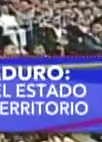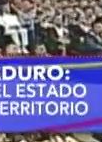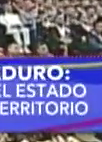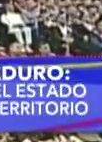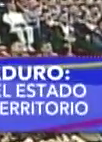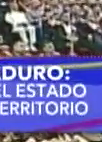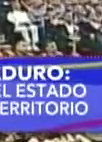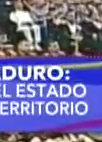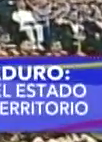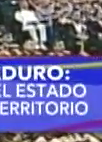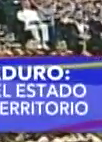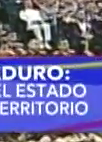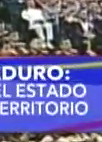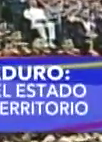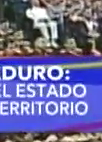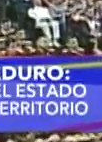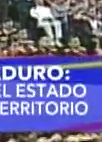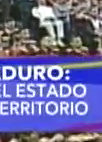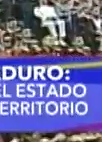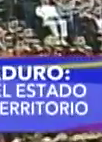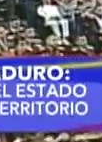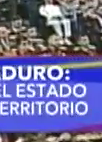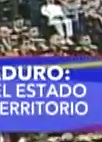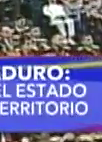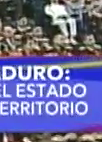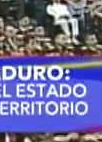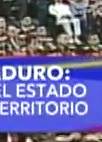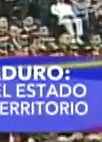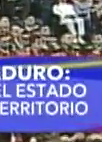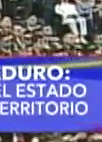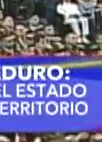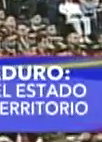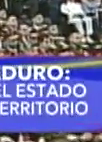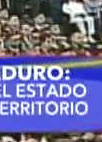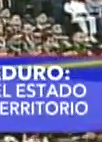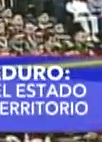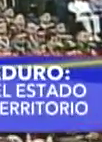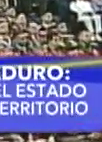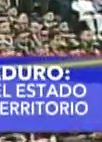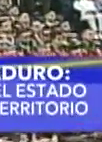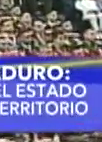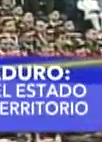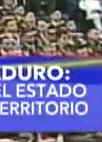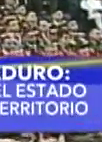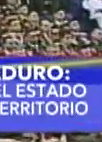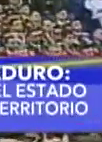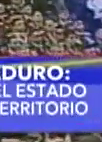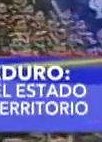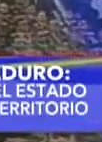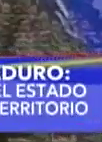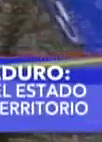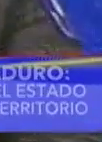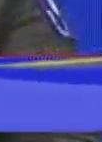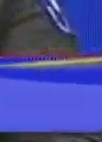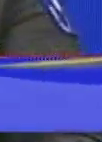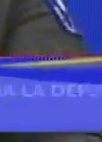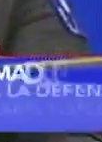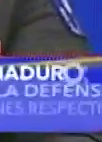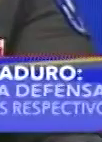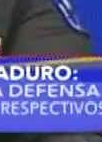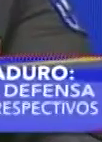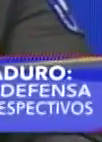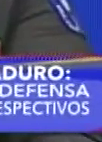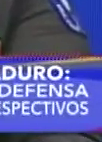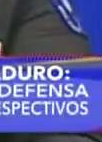Dirá el general Osorio: me salió trabajo Levanten la mano